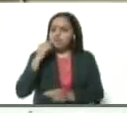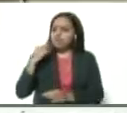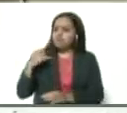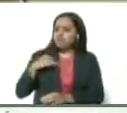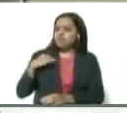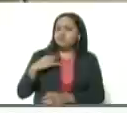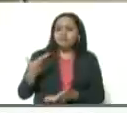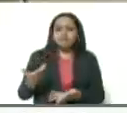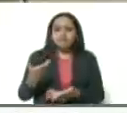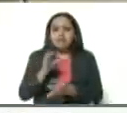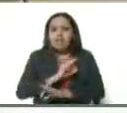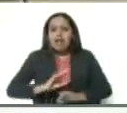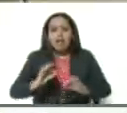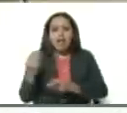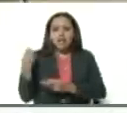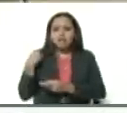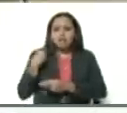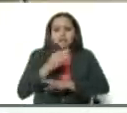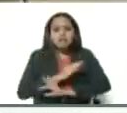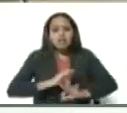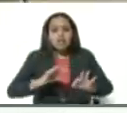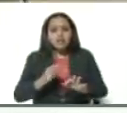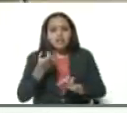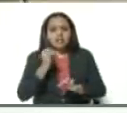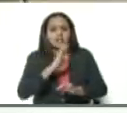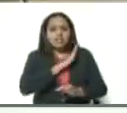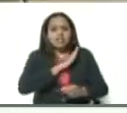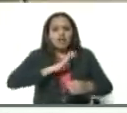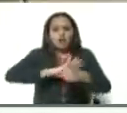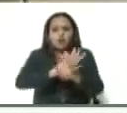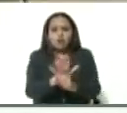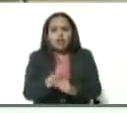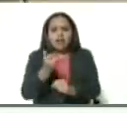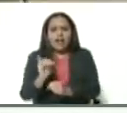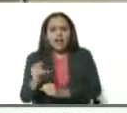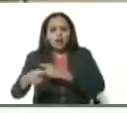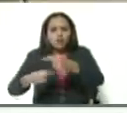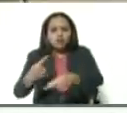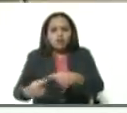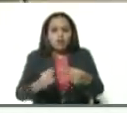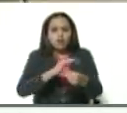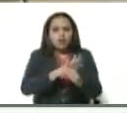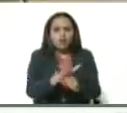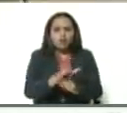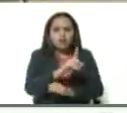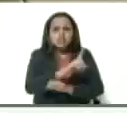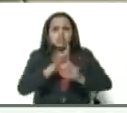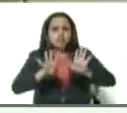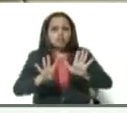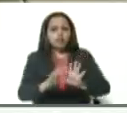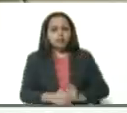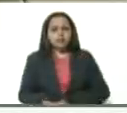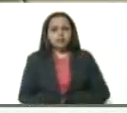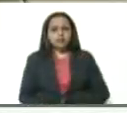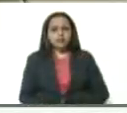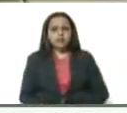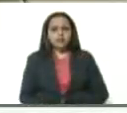información, que tenía coronavirus, que había sido afectado por el COVID-19.